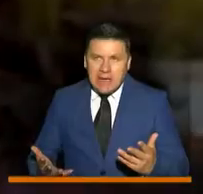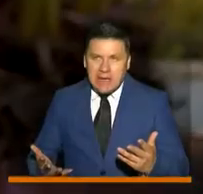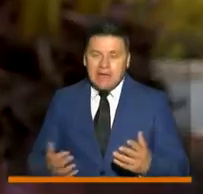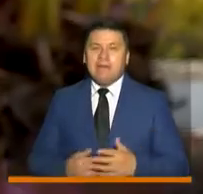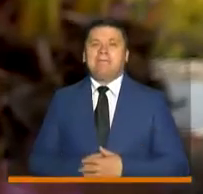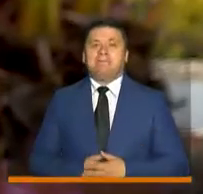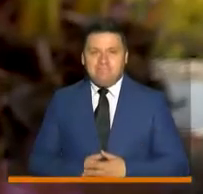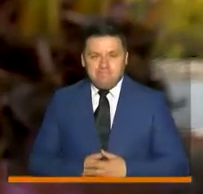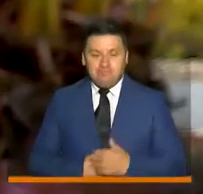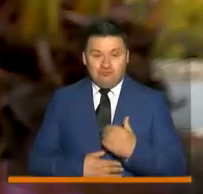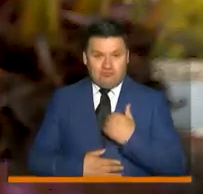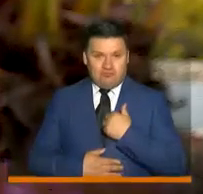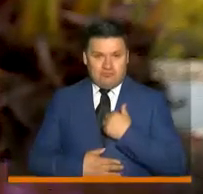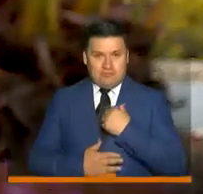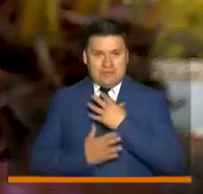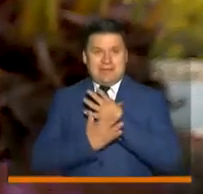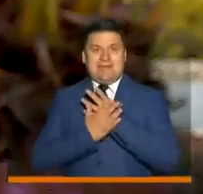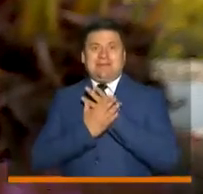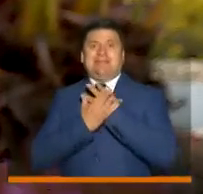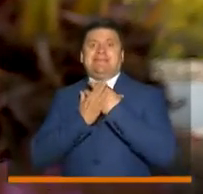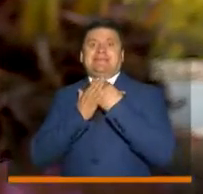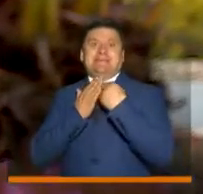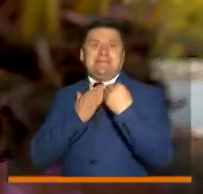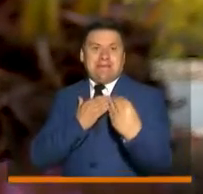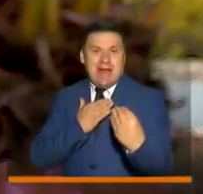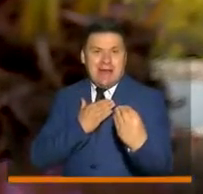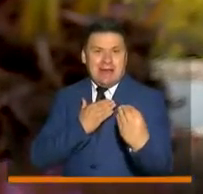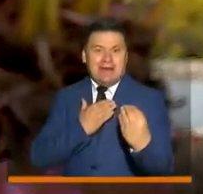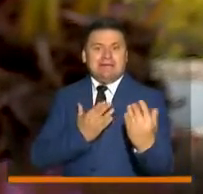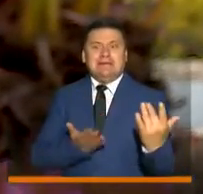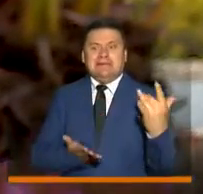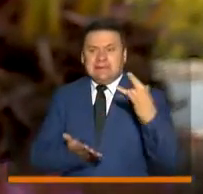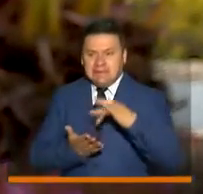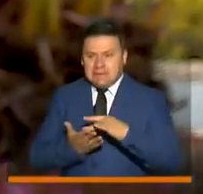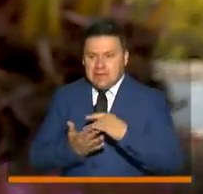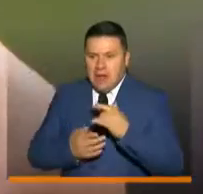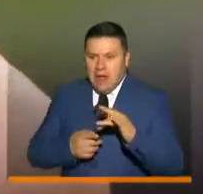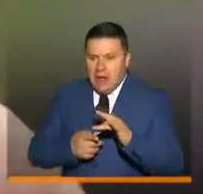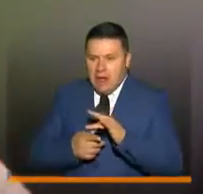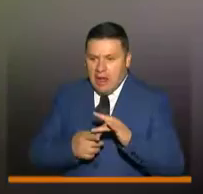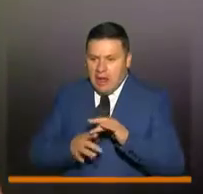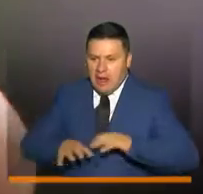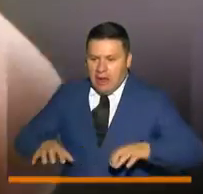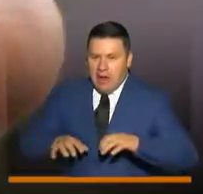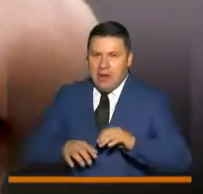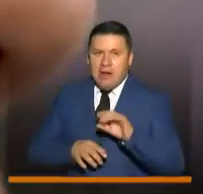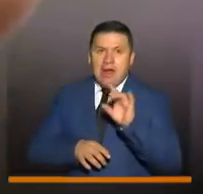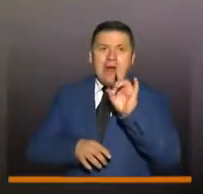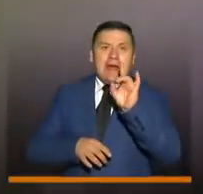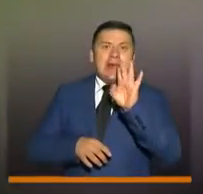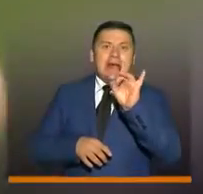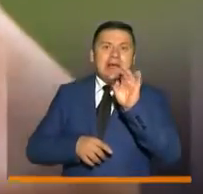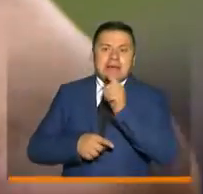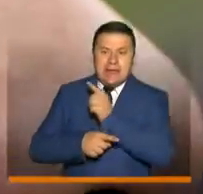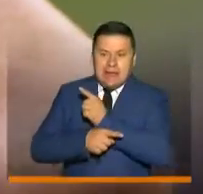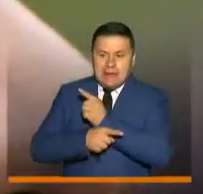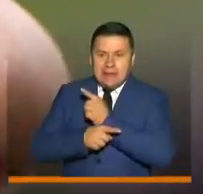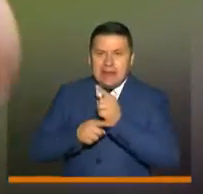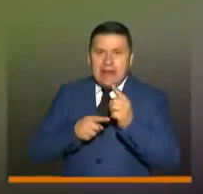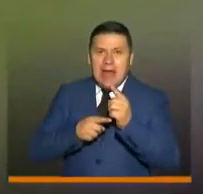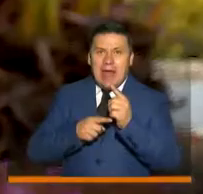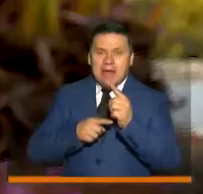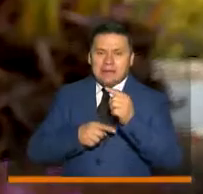Y cuando salí, volver a retomar muchas de las actividades, darme cuenta de que en 15 días el enfoque de la enfermedad había